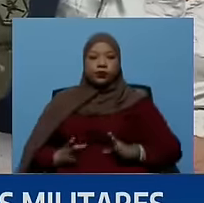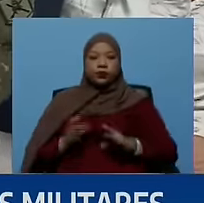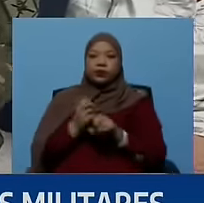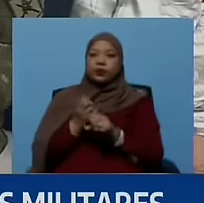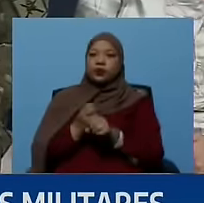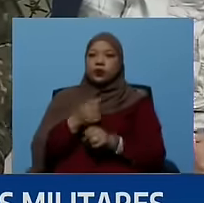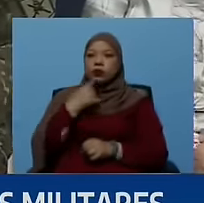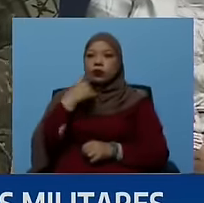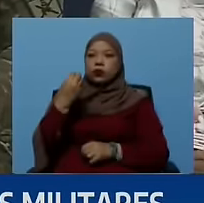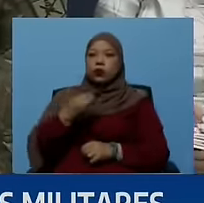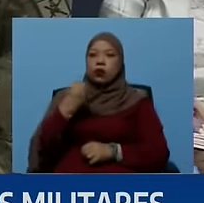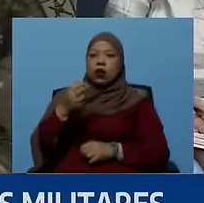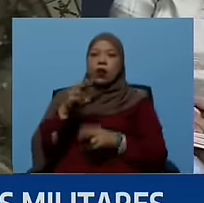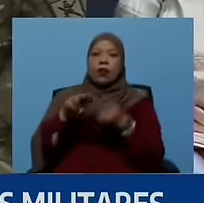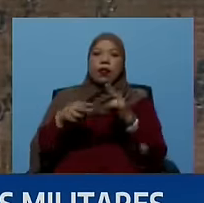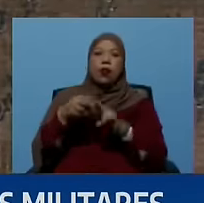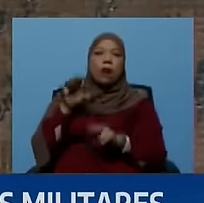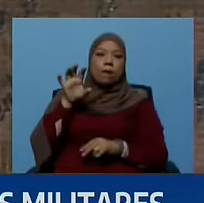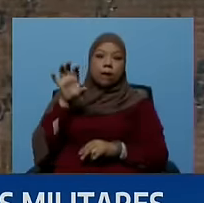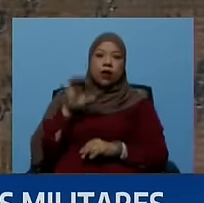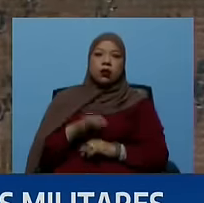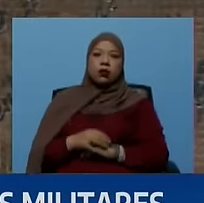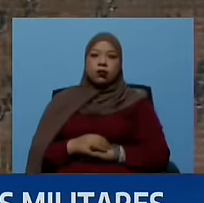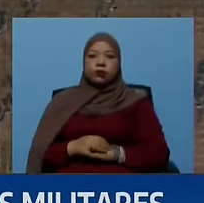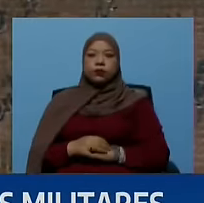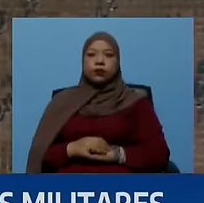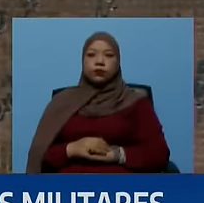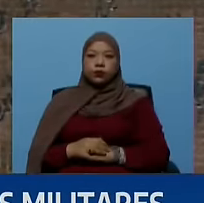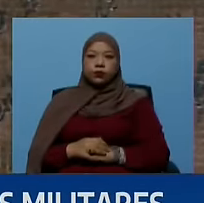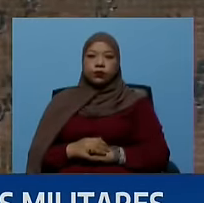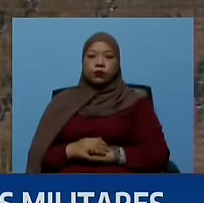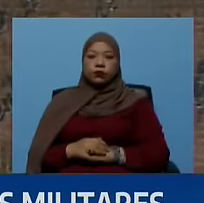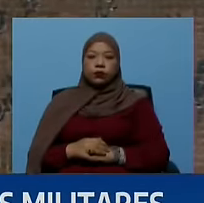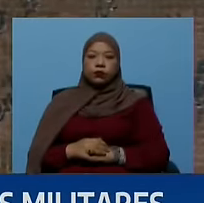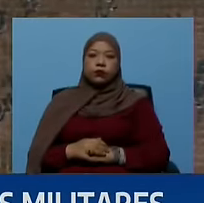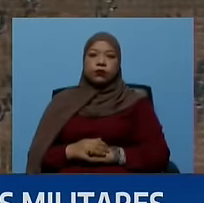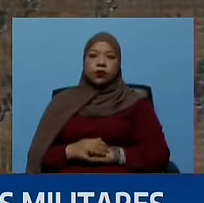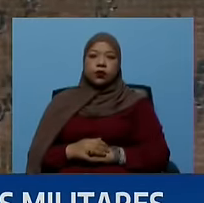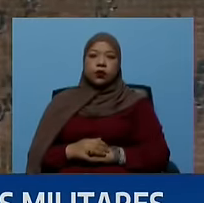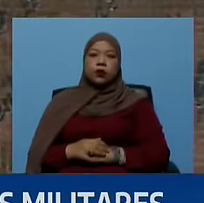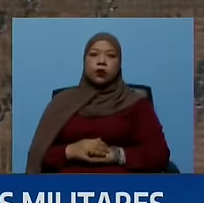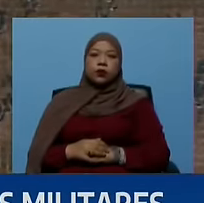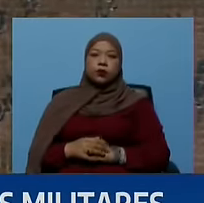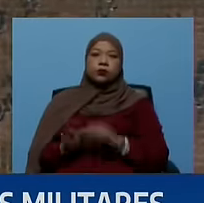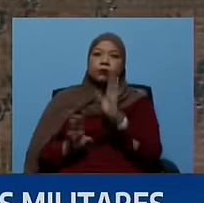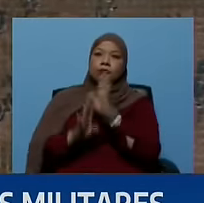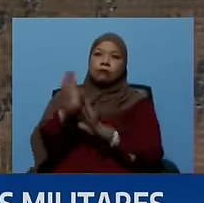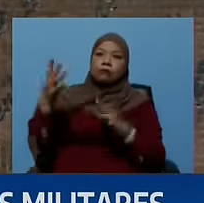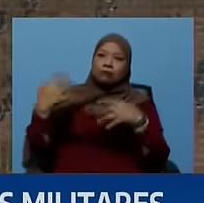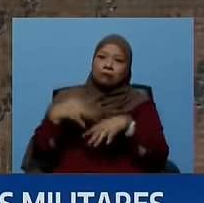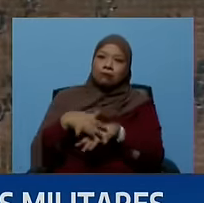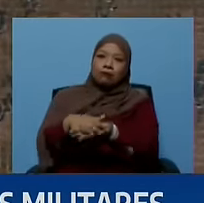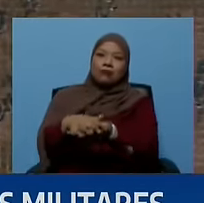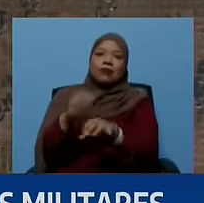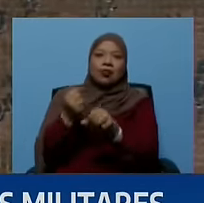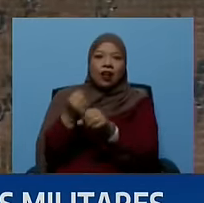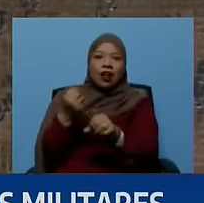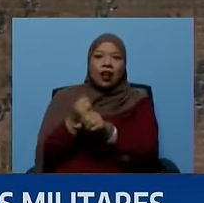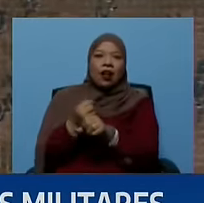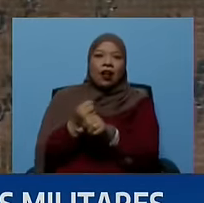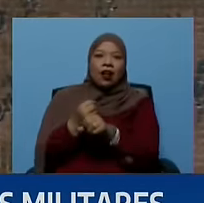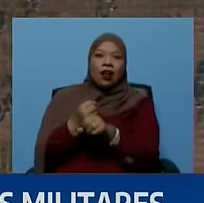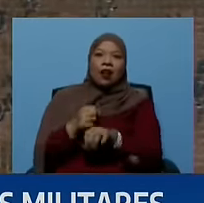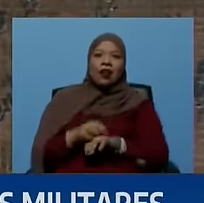una verdadera operación de patria lo que tiene que ver con la recuperación integral